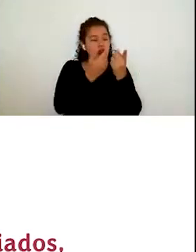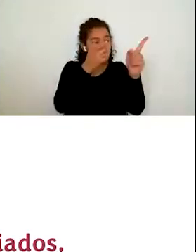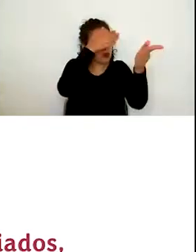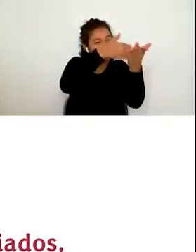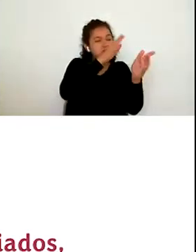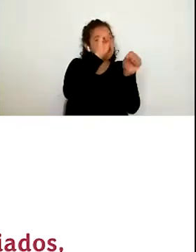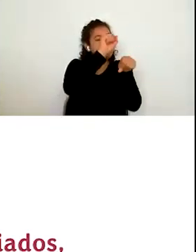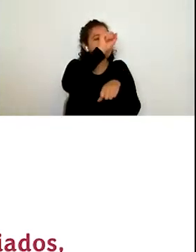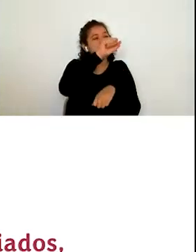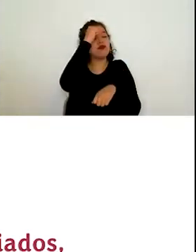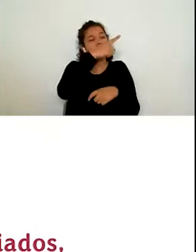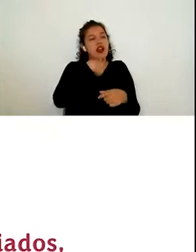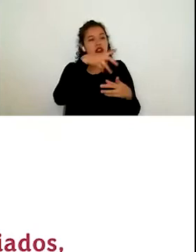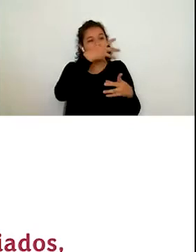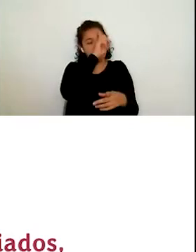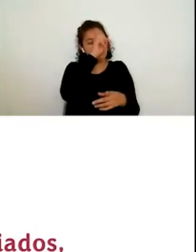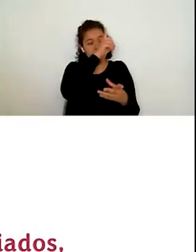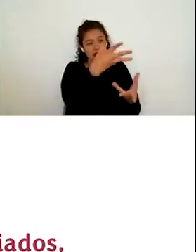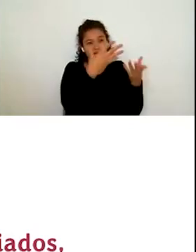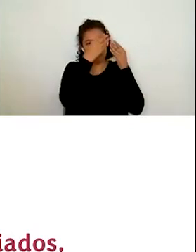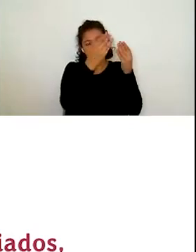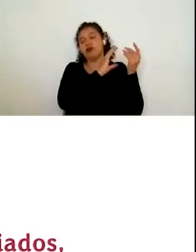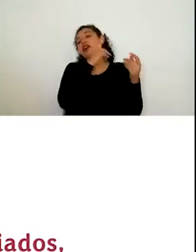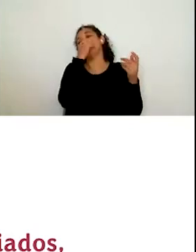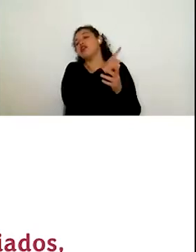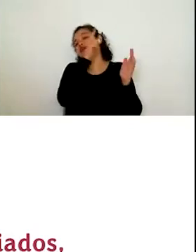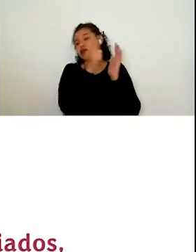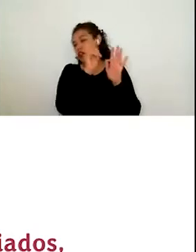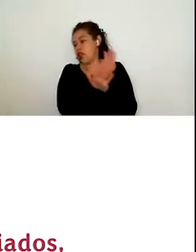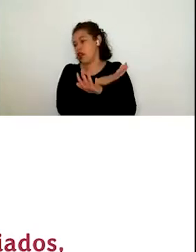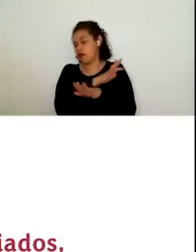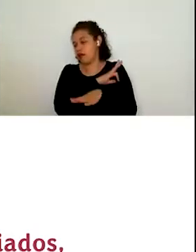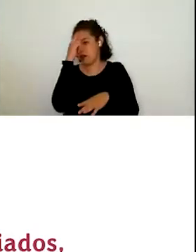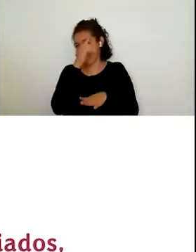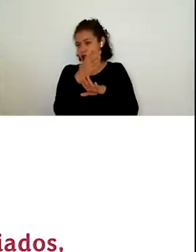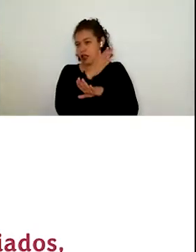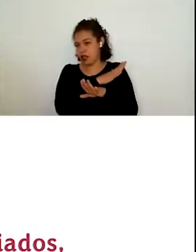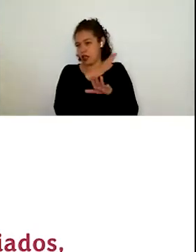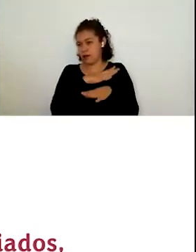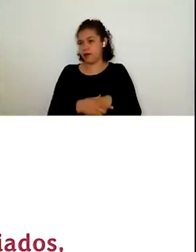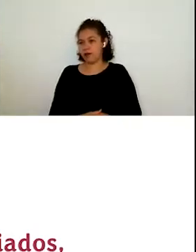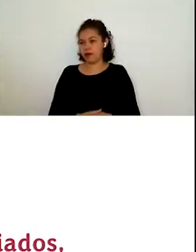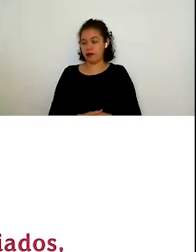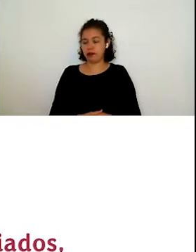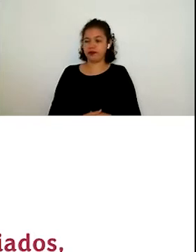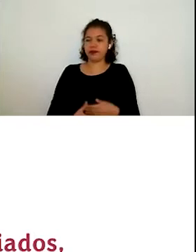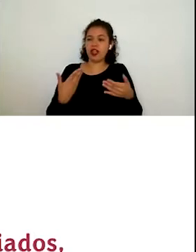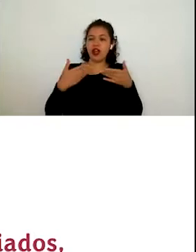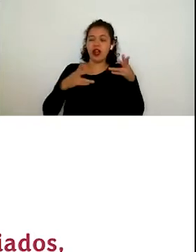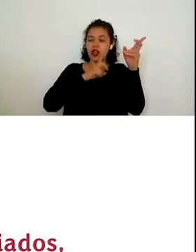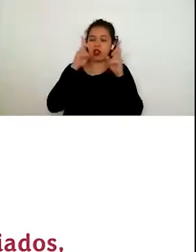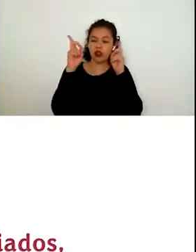se les asesore al respecto y puedan sacar sus reformas lo antes posible. Ahora sí, si tienen alguna duda